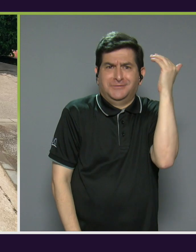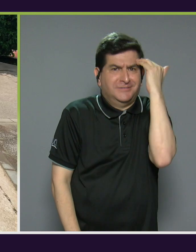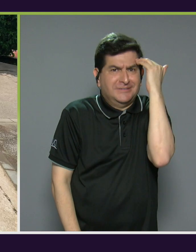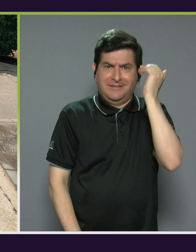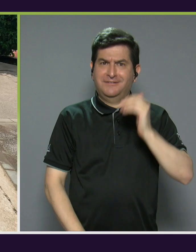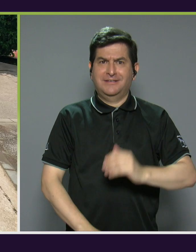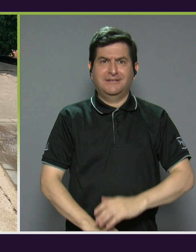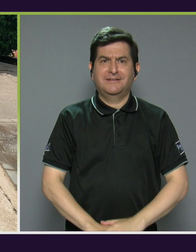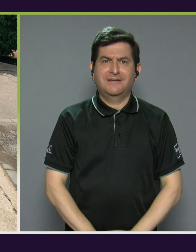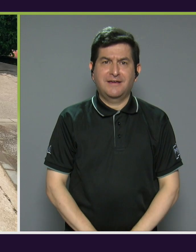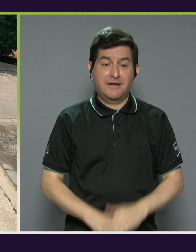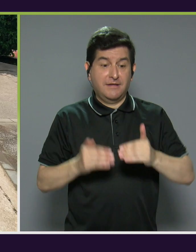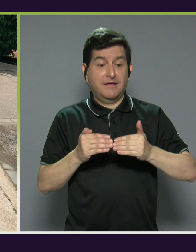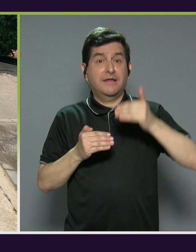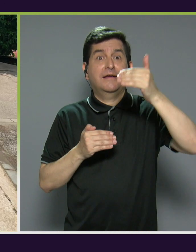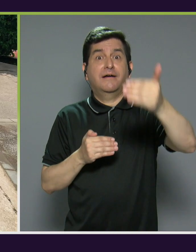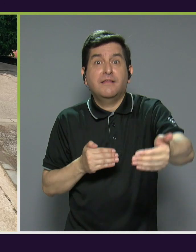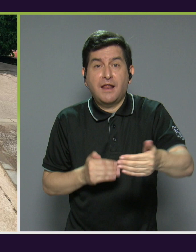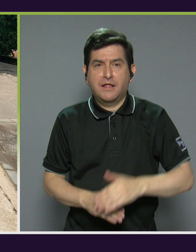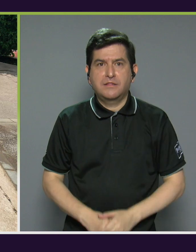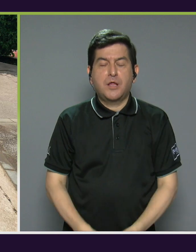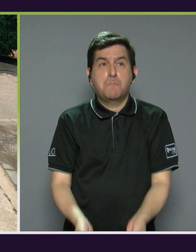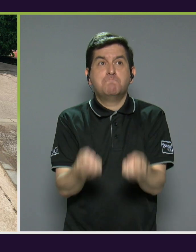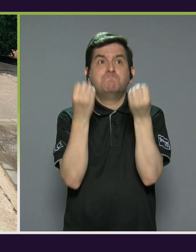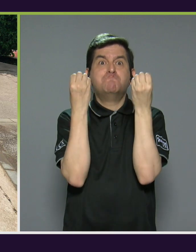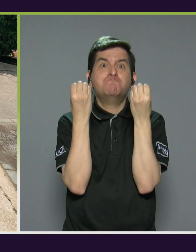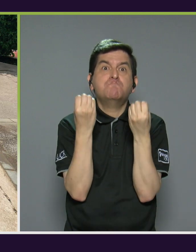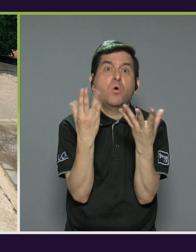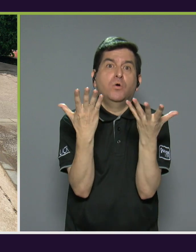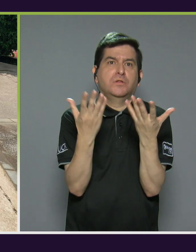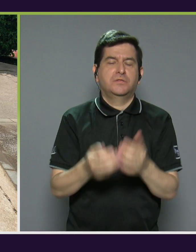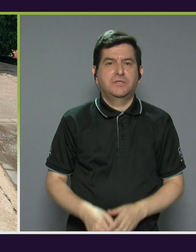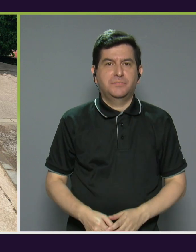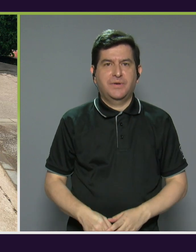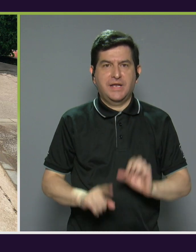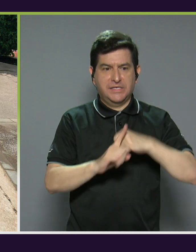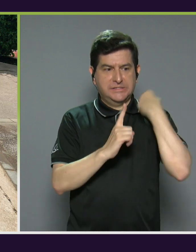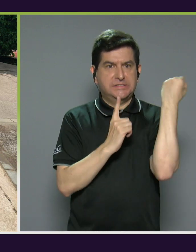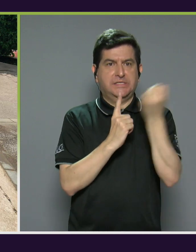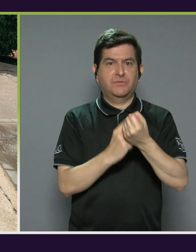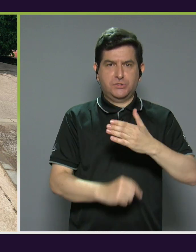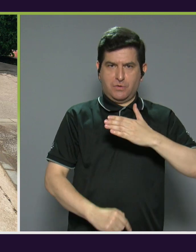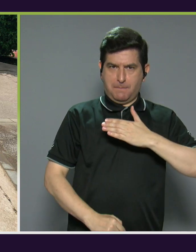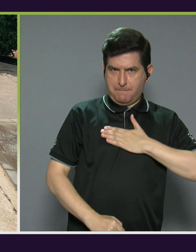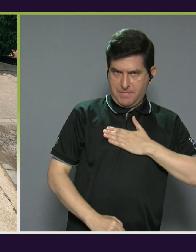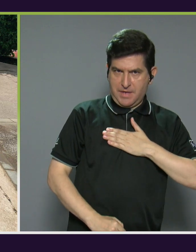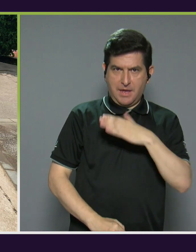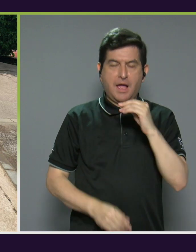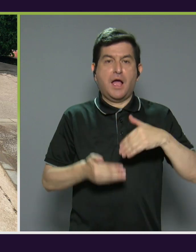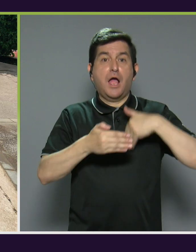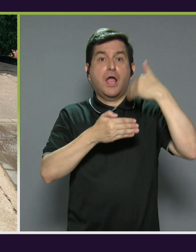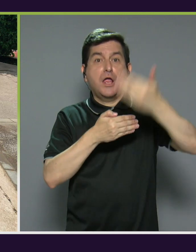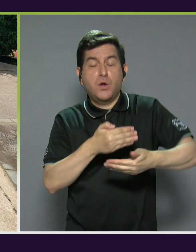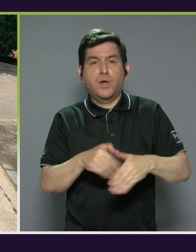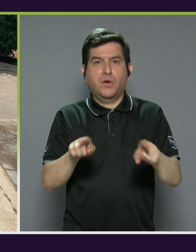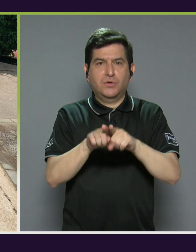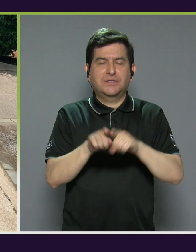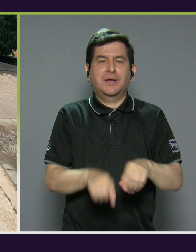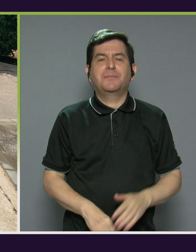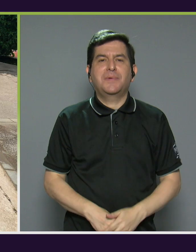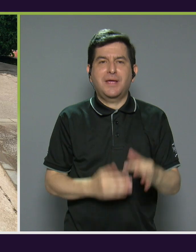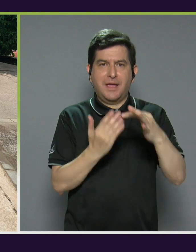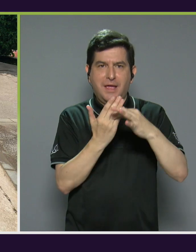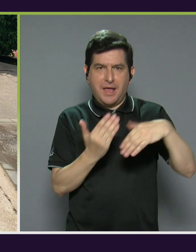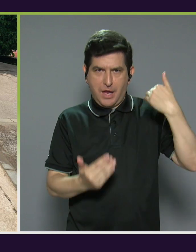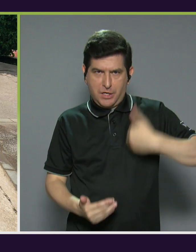no sabía que de ahí para adelante se venían un montón más, ¿verdad? De condiciones, la mía y después pues mi